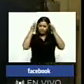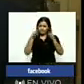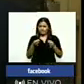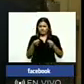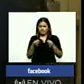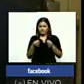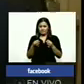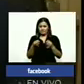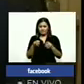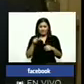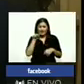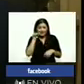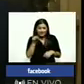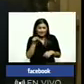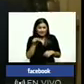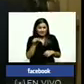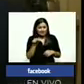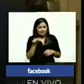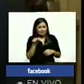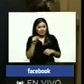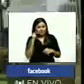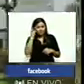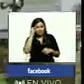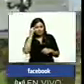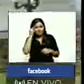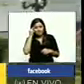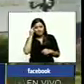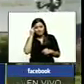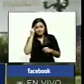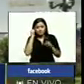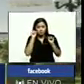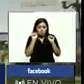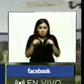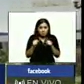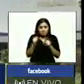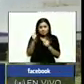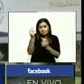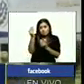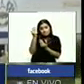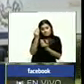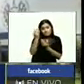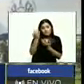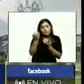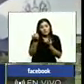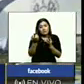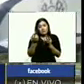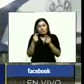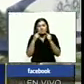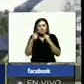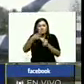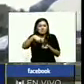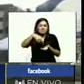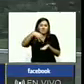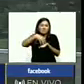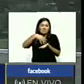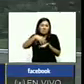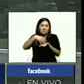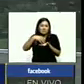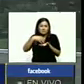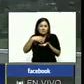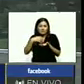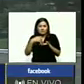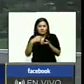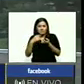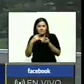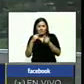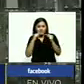entrar no solamente a decidir sino también a obedecer por hoy la democracia se sustenta a través del órgano legislativo ejecutivo